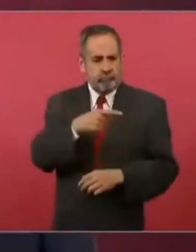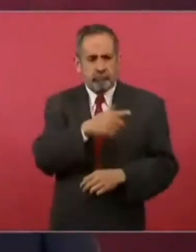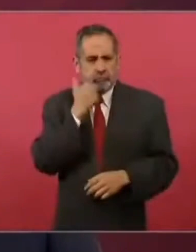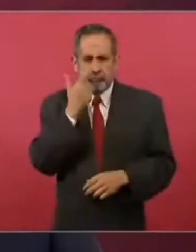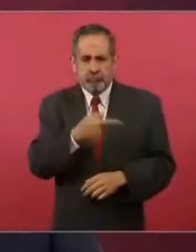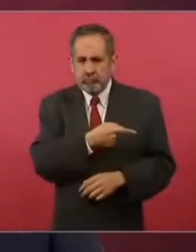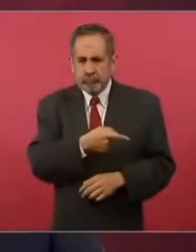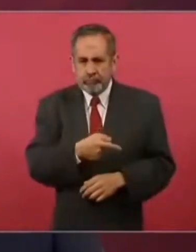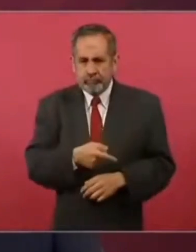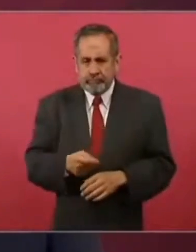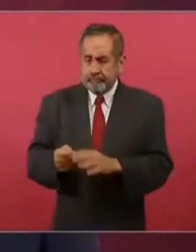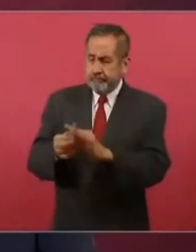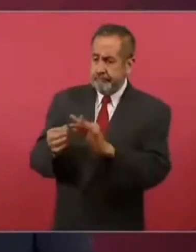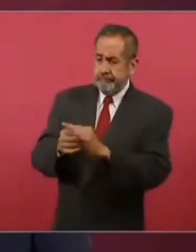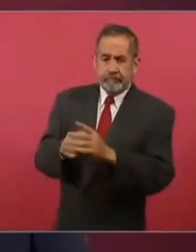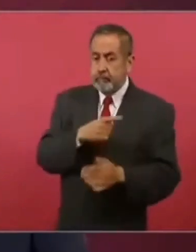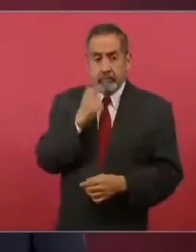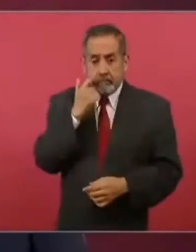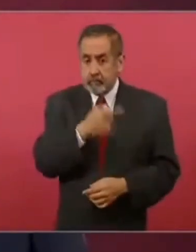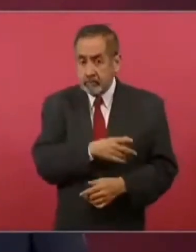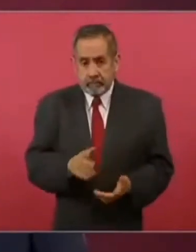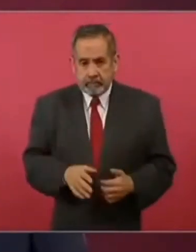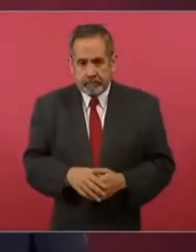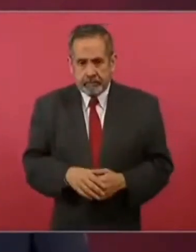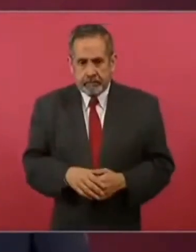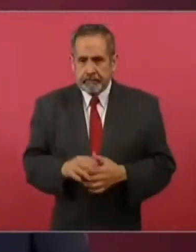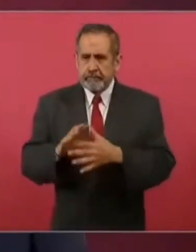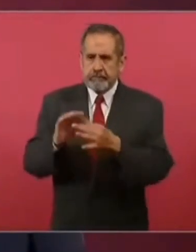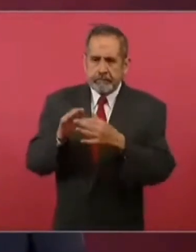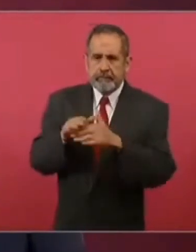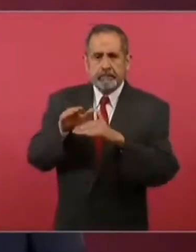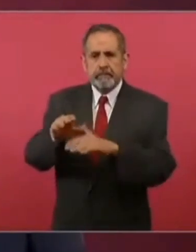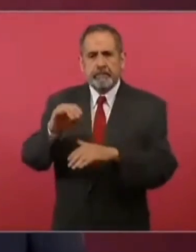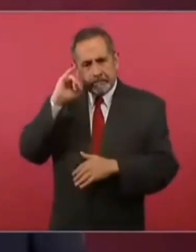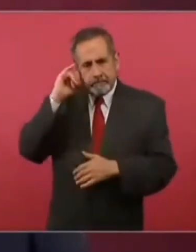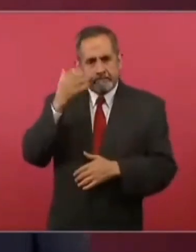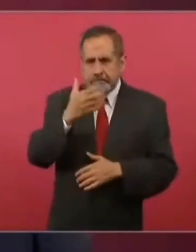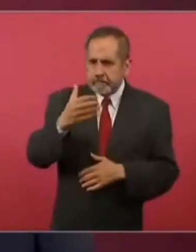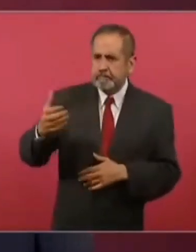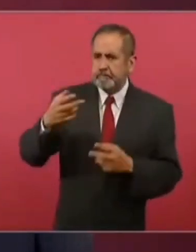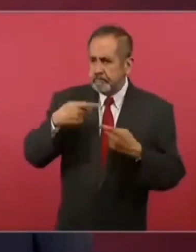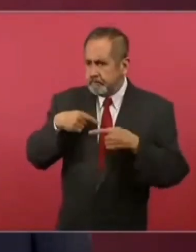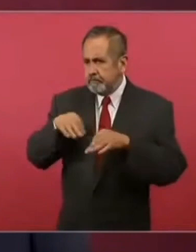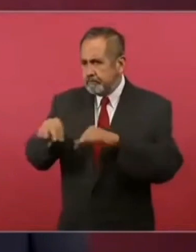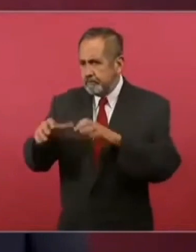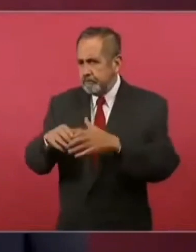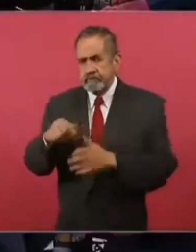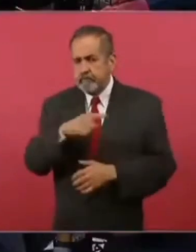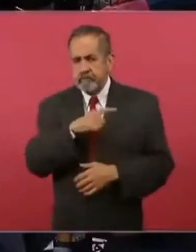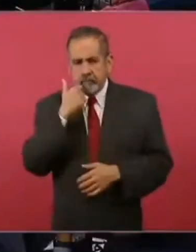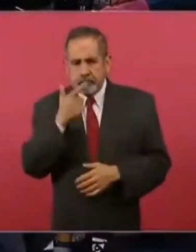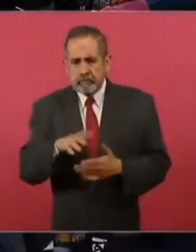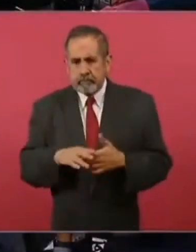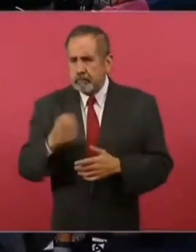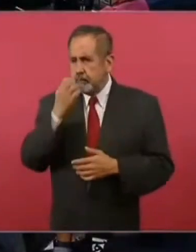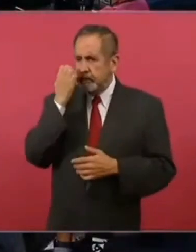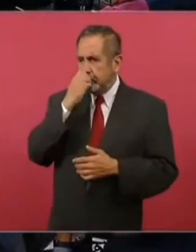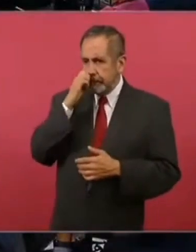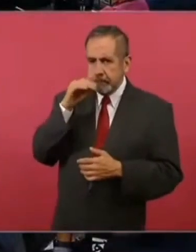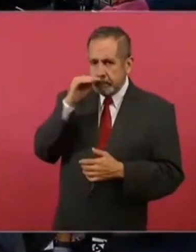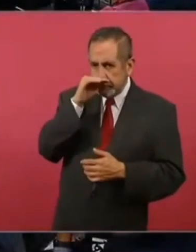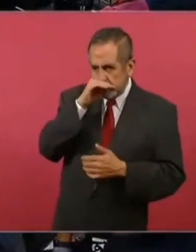¿Cómo van a querer que se hable de los campesinos, de los obreros, de la escuela